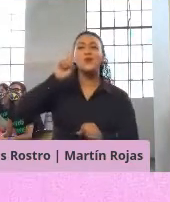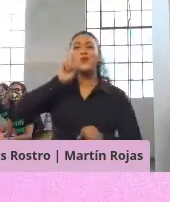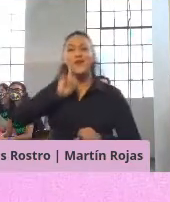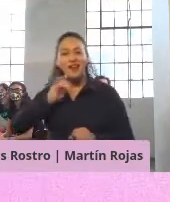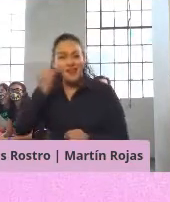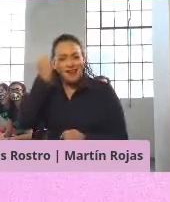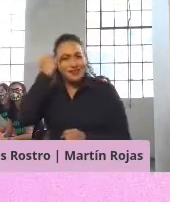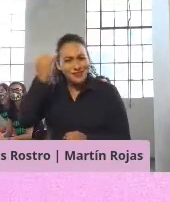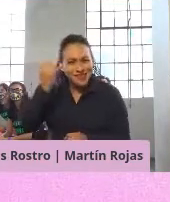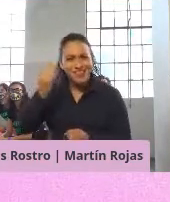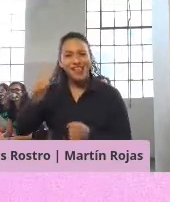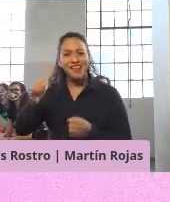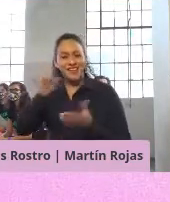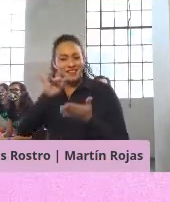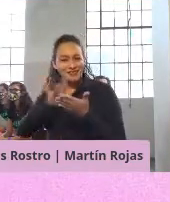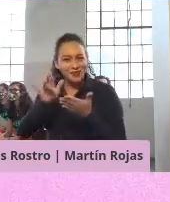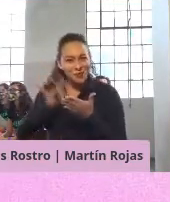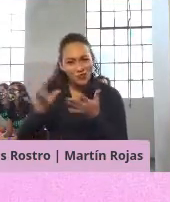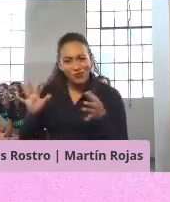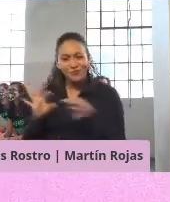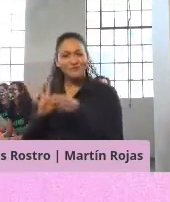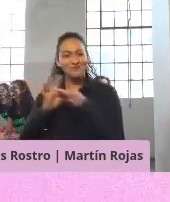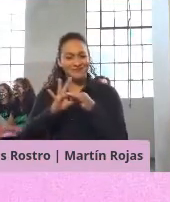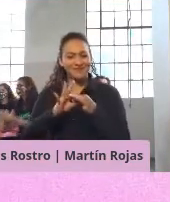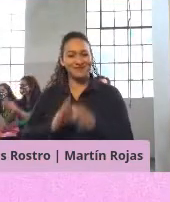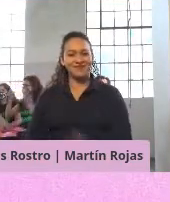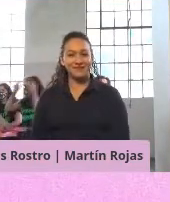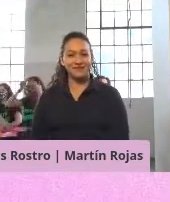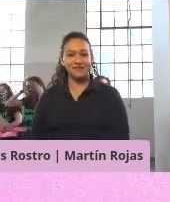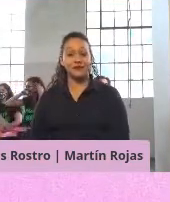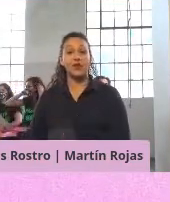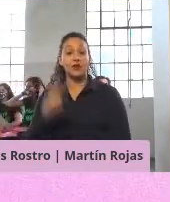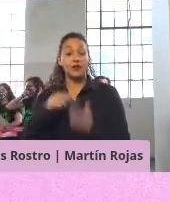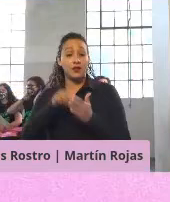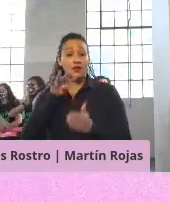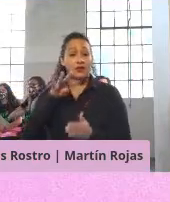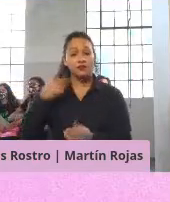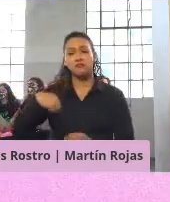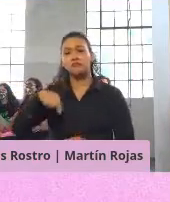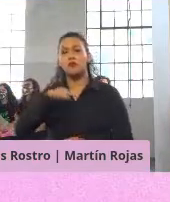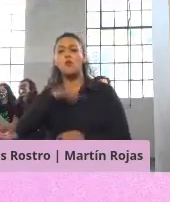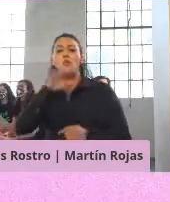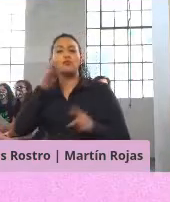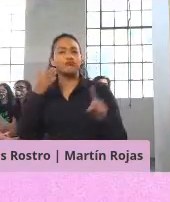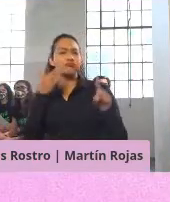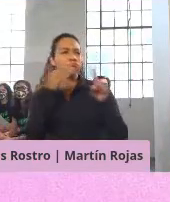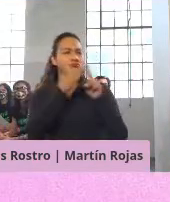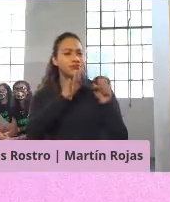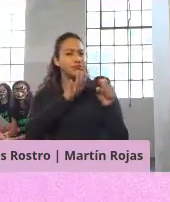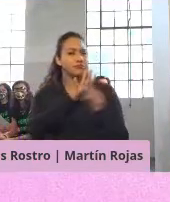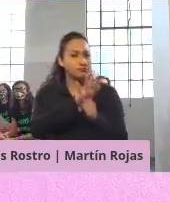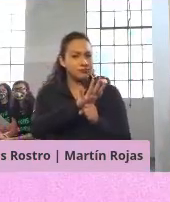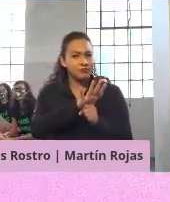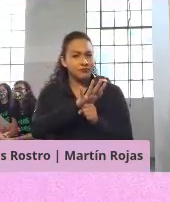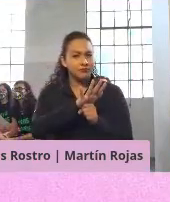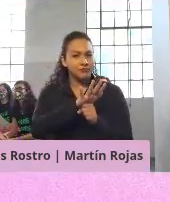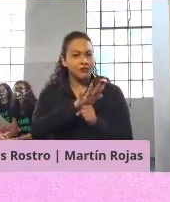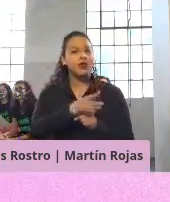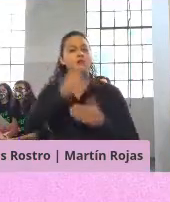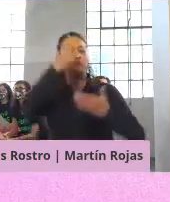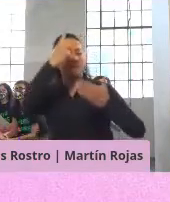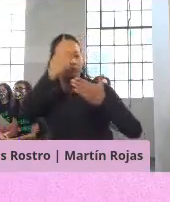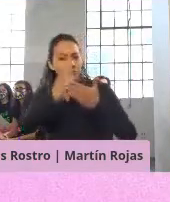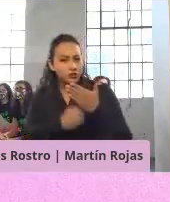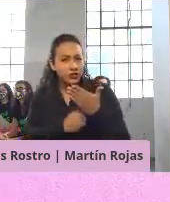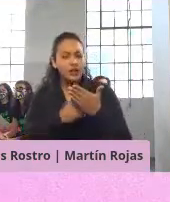Como parte de las actividades de la semana del 8M, realizamos una megaproyección en donde se transmitieron cortos feministas y algunos